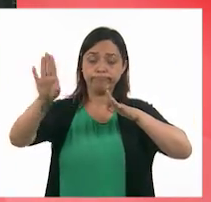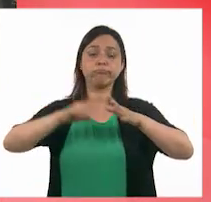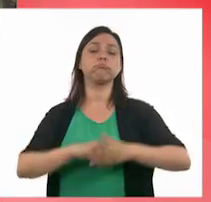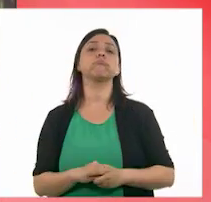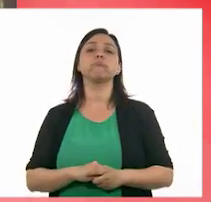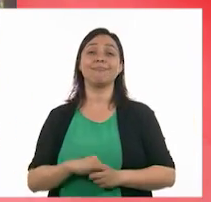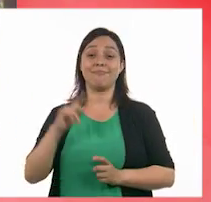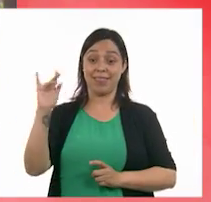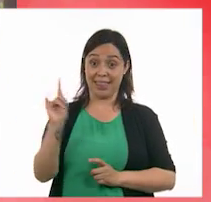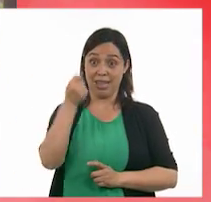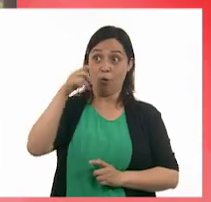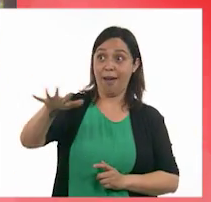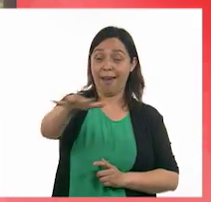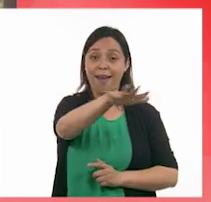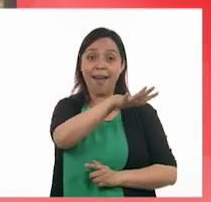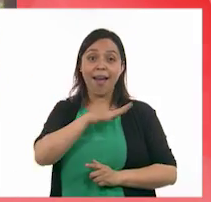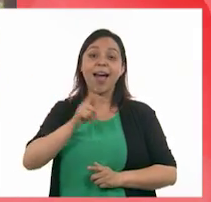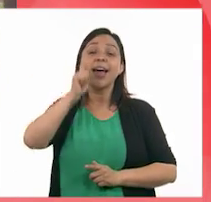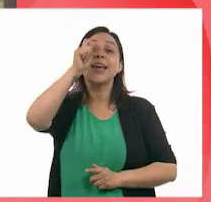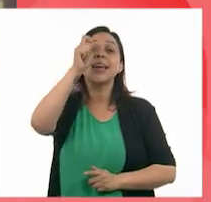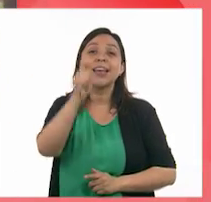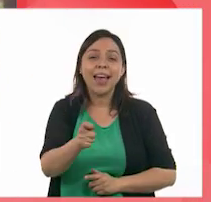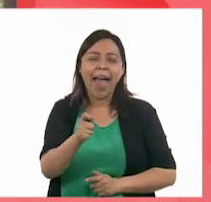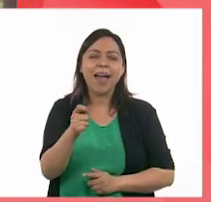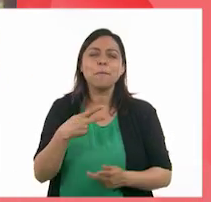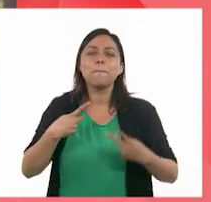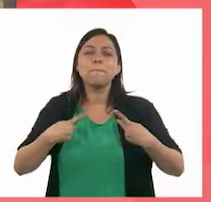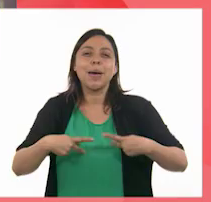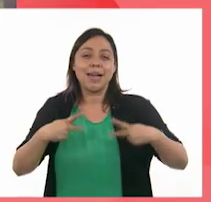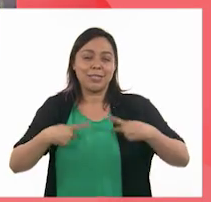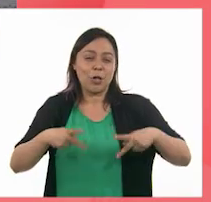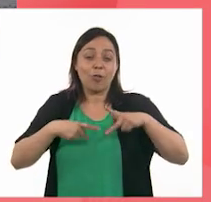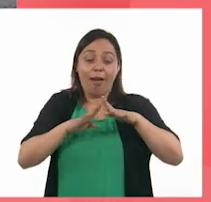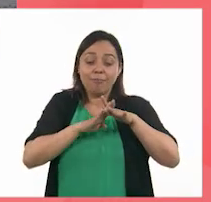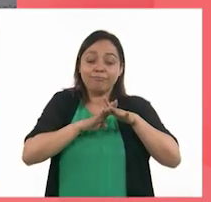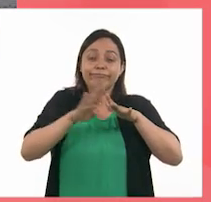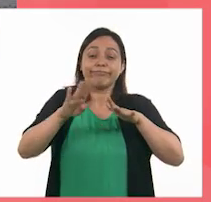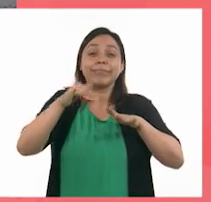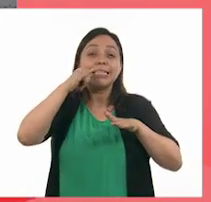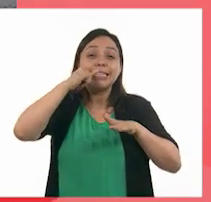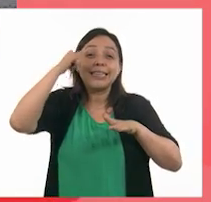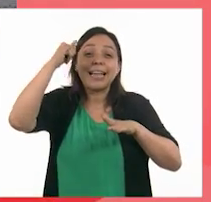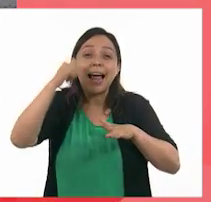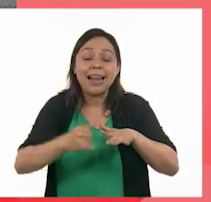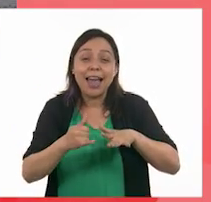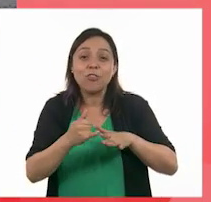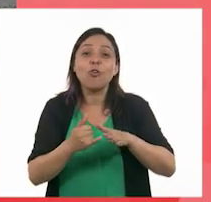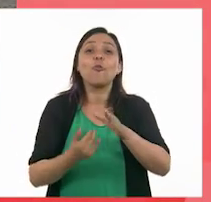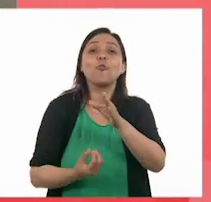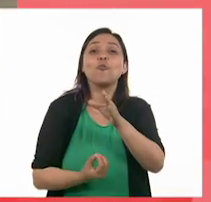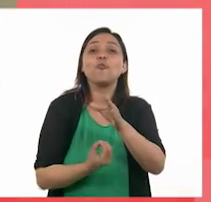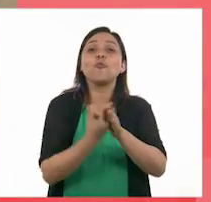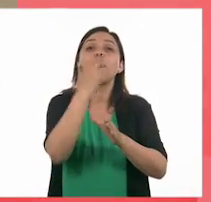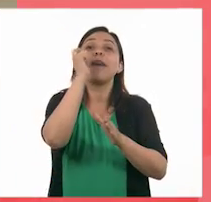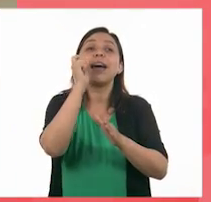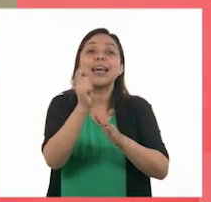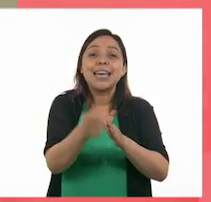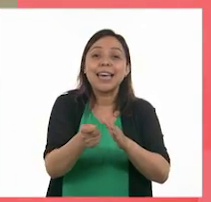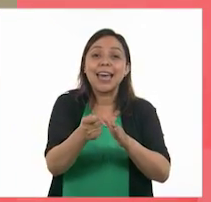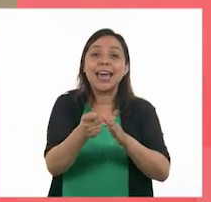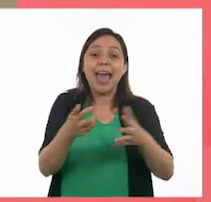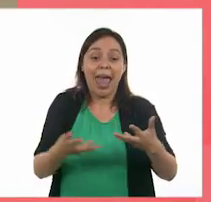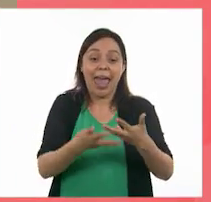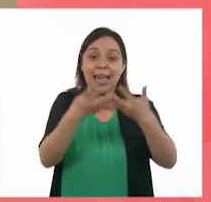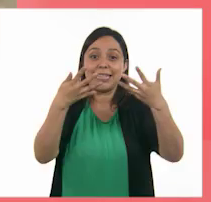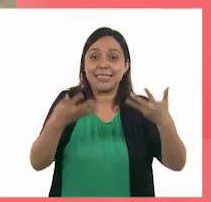Es en Tijuana donde, gracias al ingenio de un inmigrante italiano, surge la mundialmente famosa